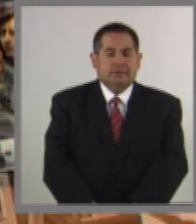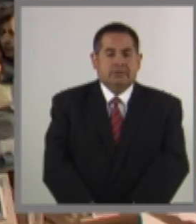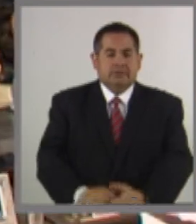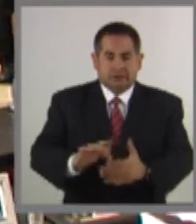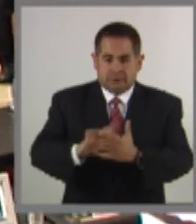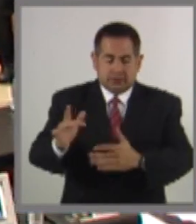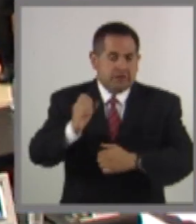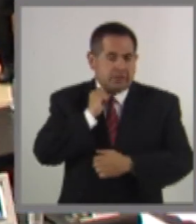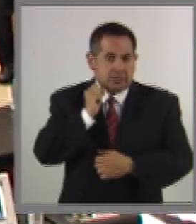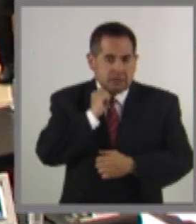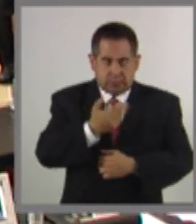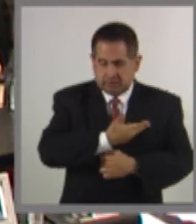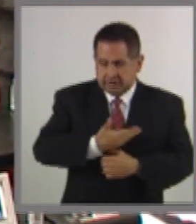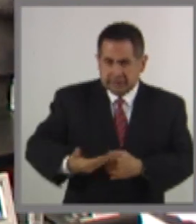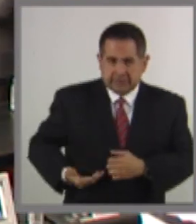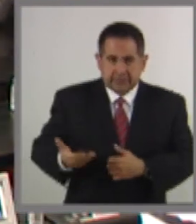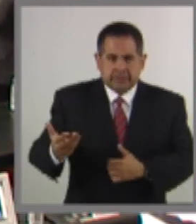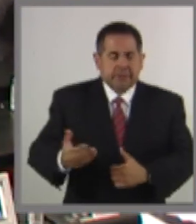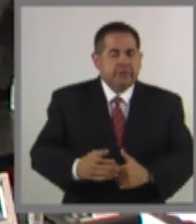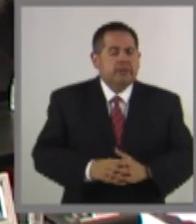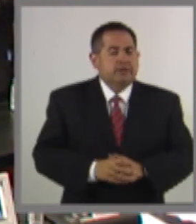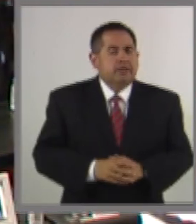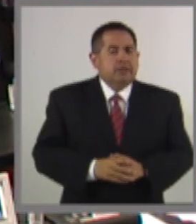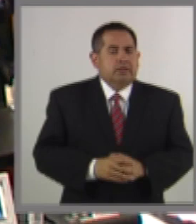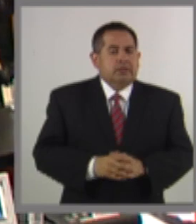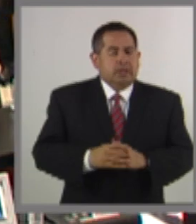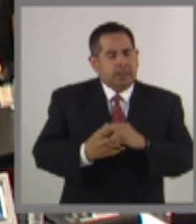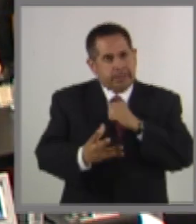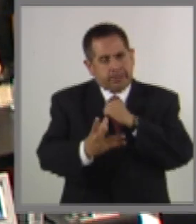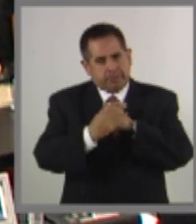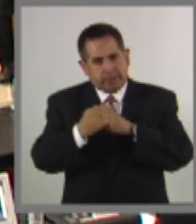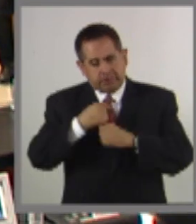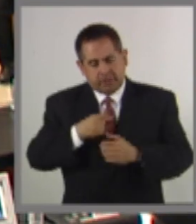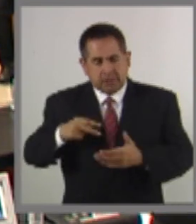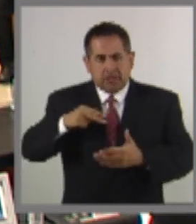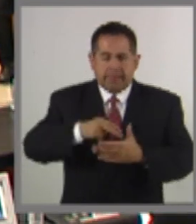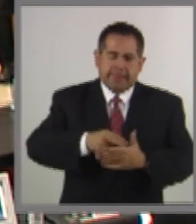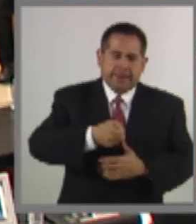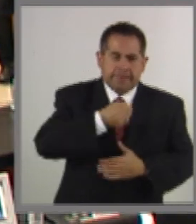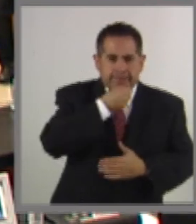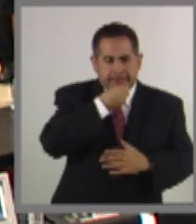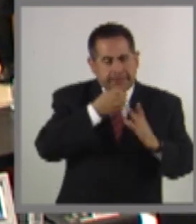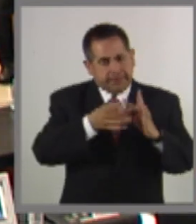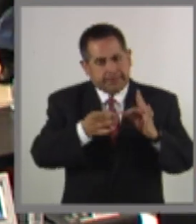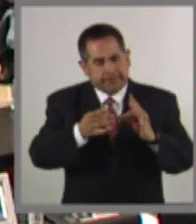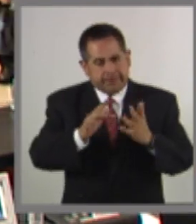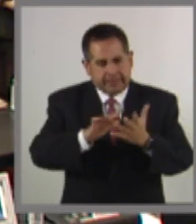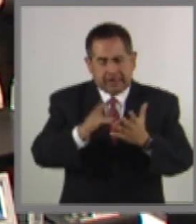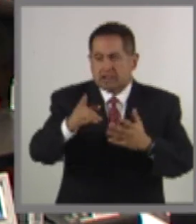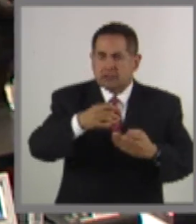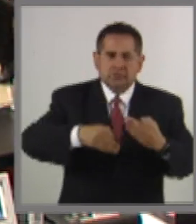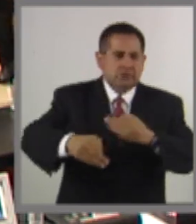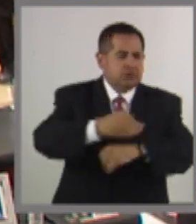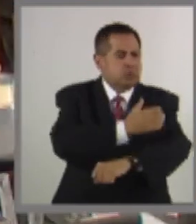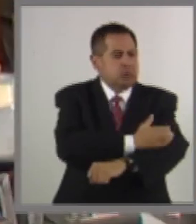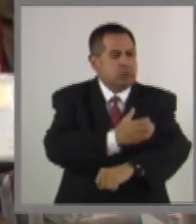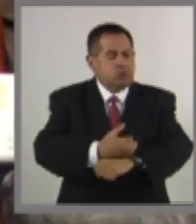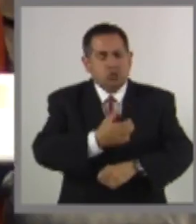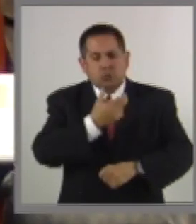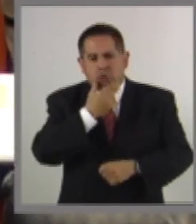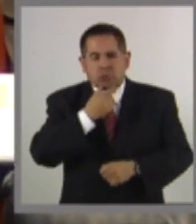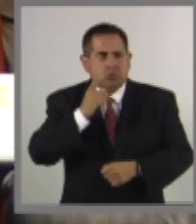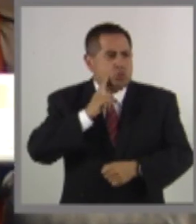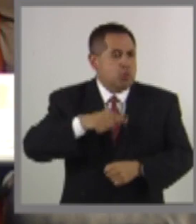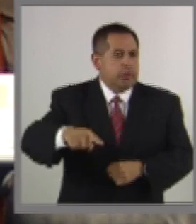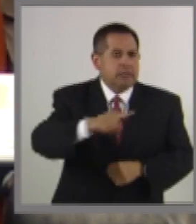Gracias, senador presidente, por permitirme el uso de la palabra, y gracias también a las compañeras y compañeros del